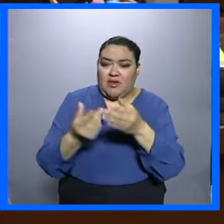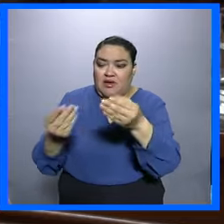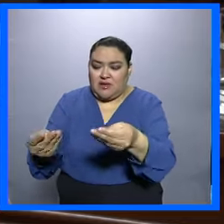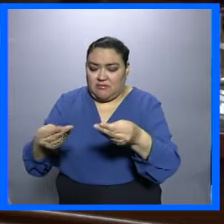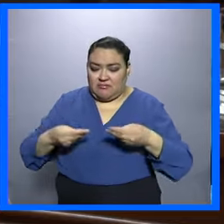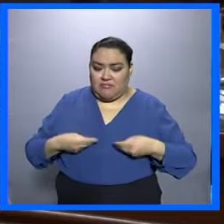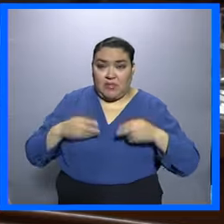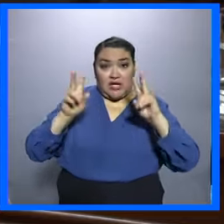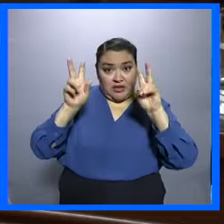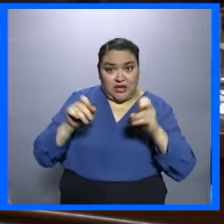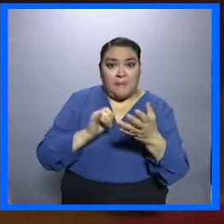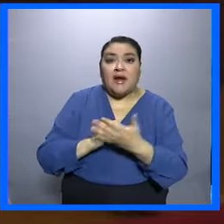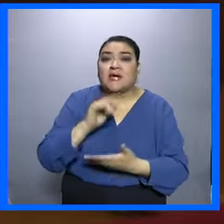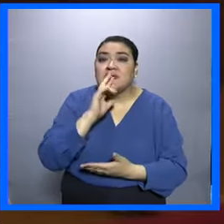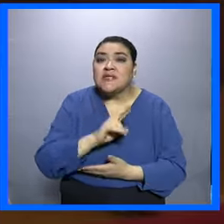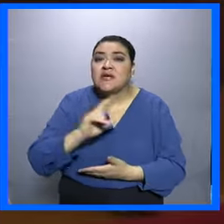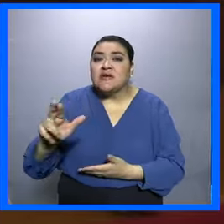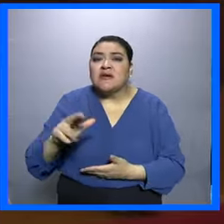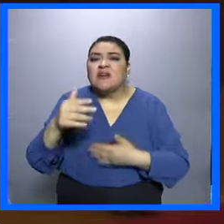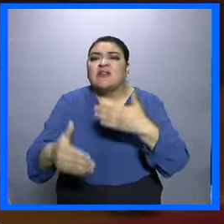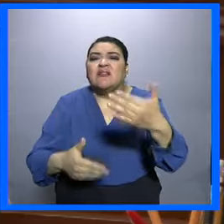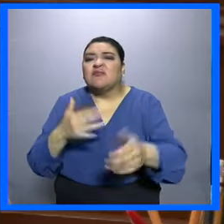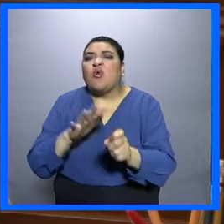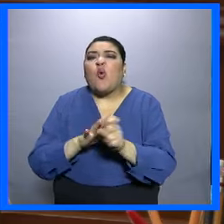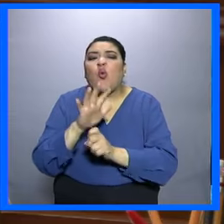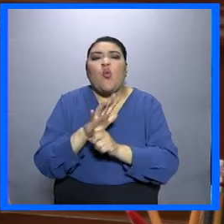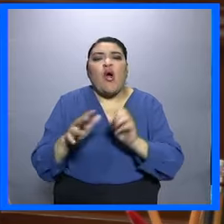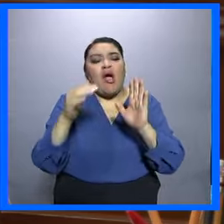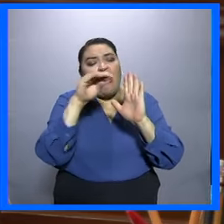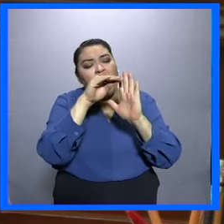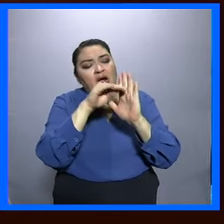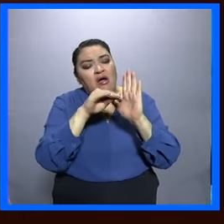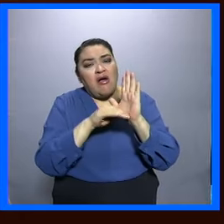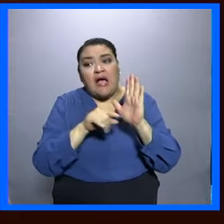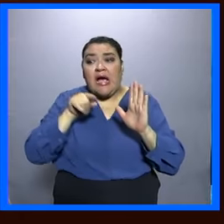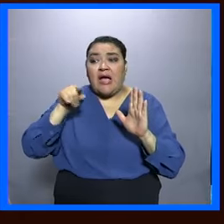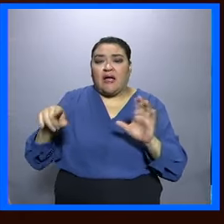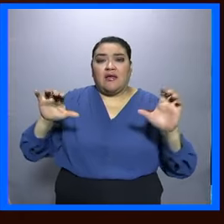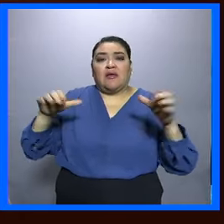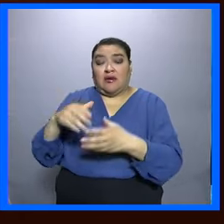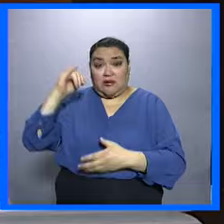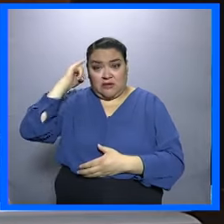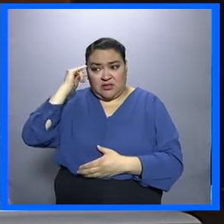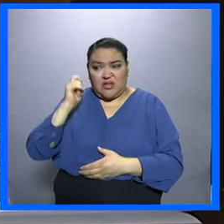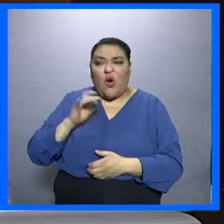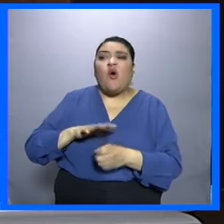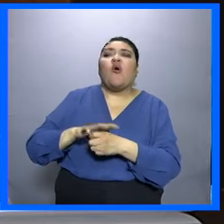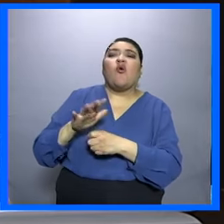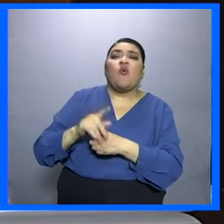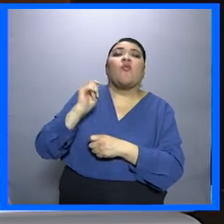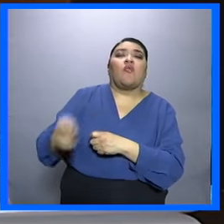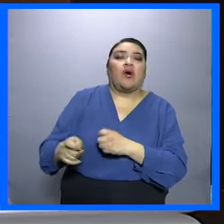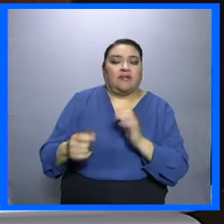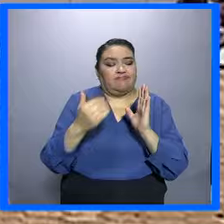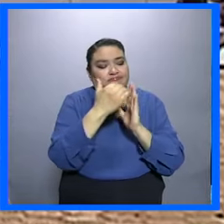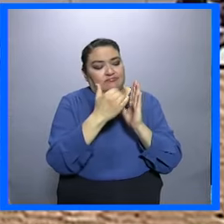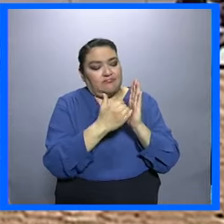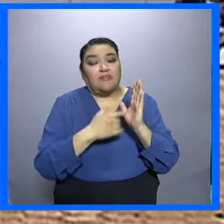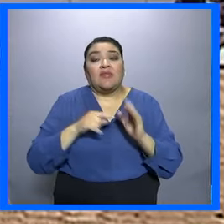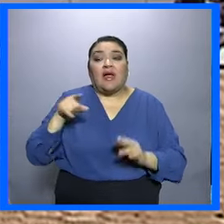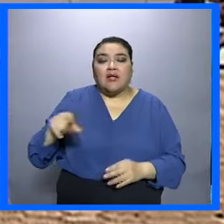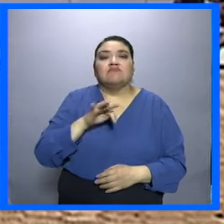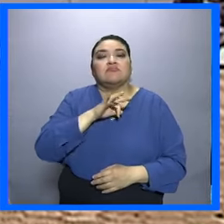asunto por el que determinaría cuáles son los estándares para acreditar la representación de una comunidad indígena y reconocer la posibilidad